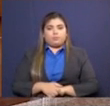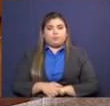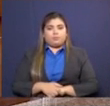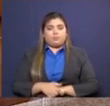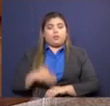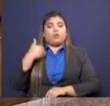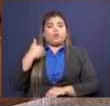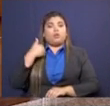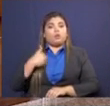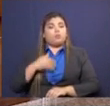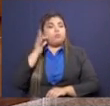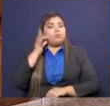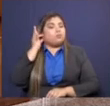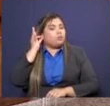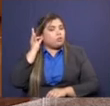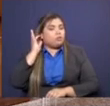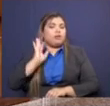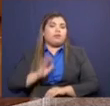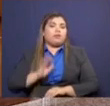Señoras y señores,